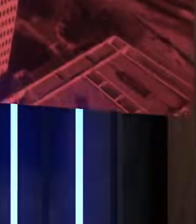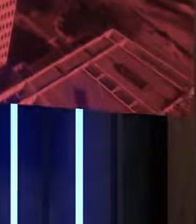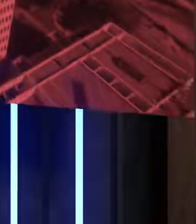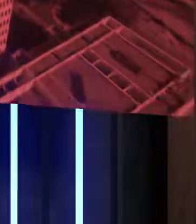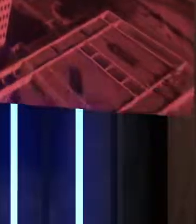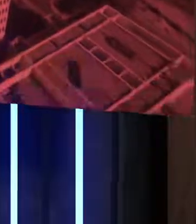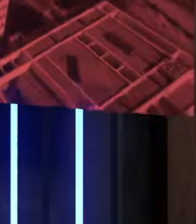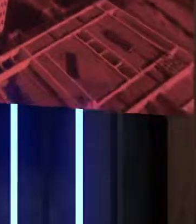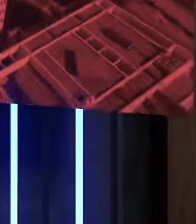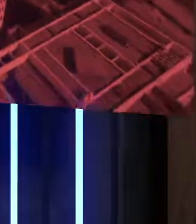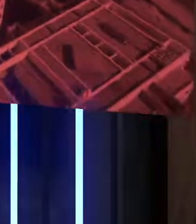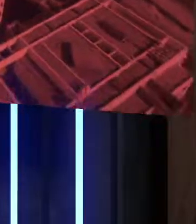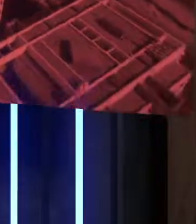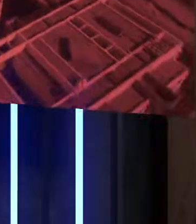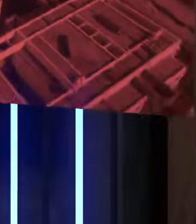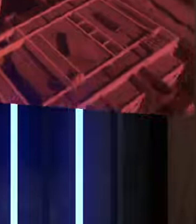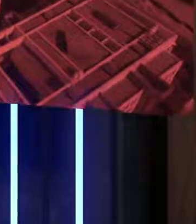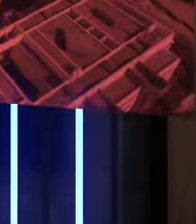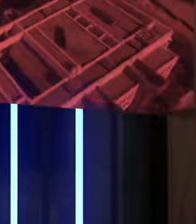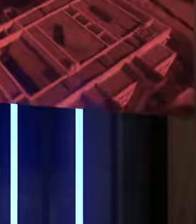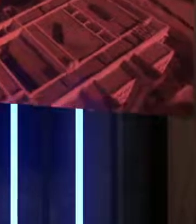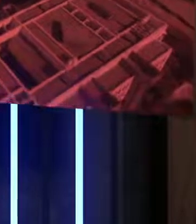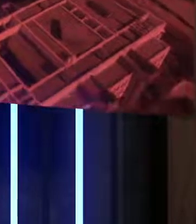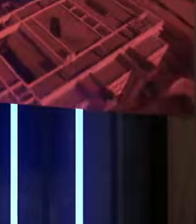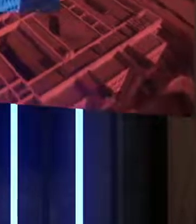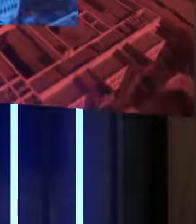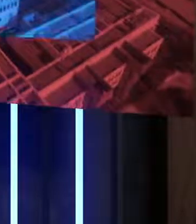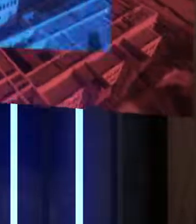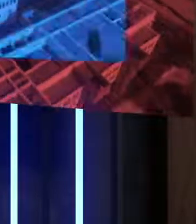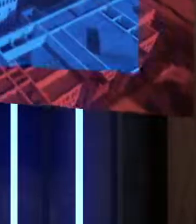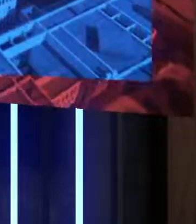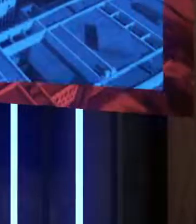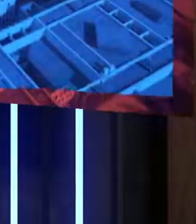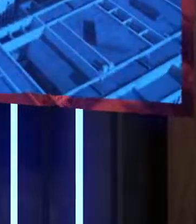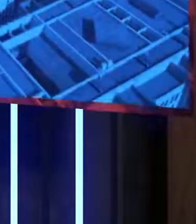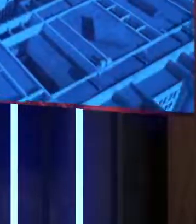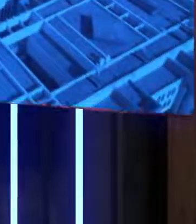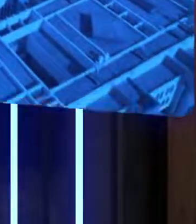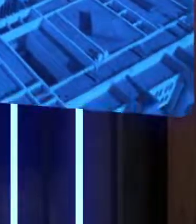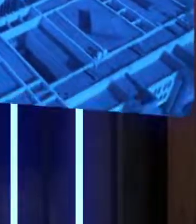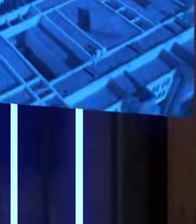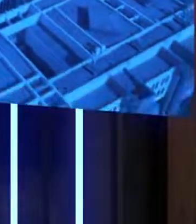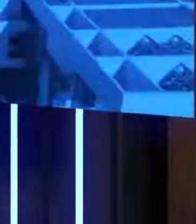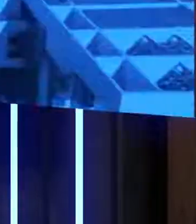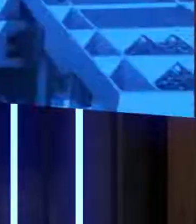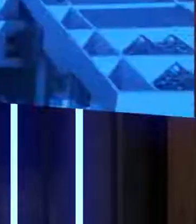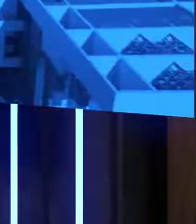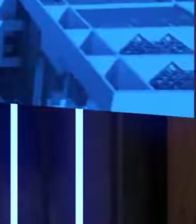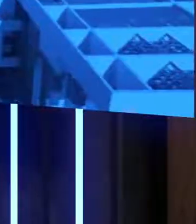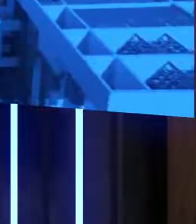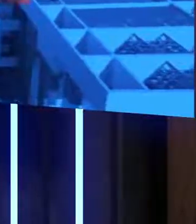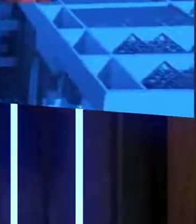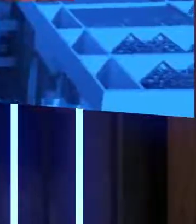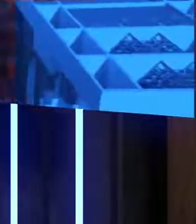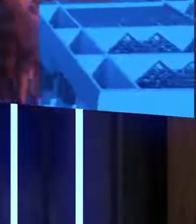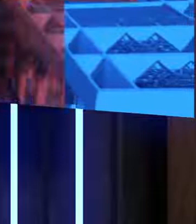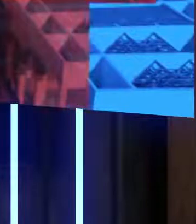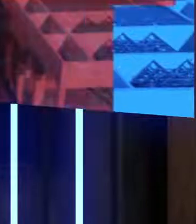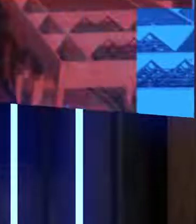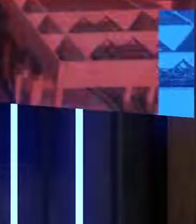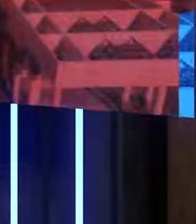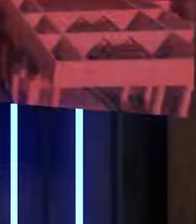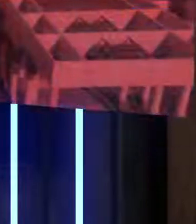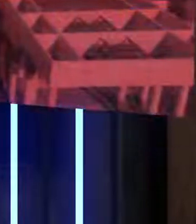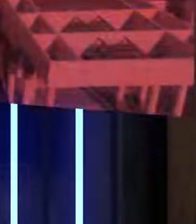en las ventas en octubre o noviembre del año pasado en comparación al promedio de ventas de los últimos 12 meses y también entrega